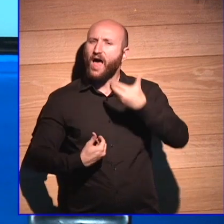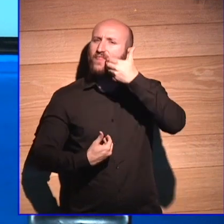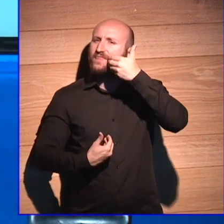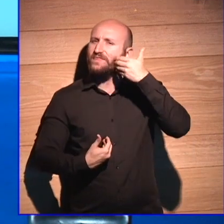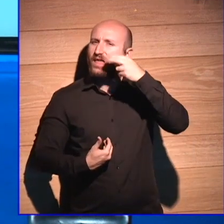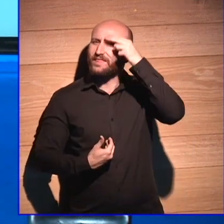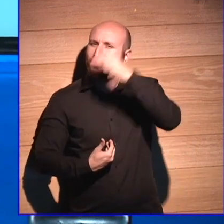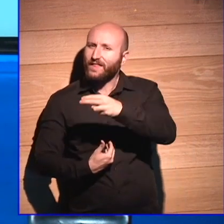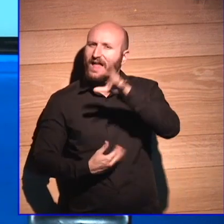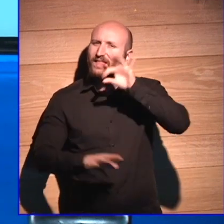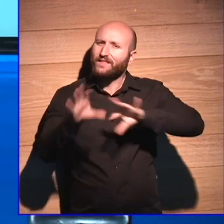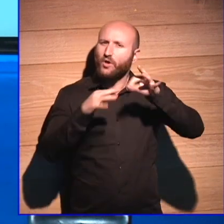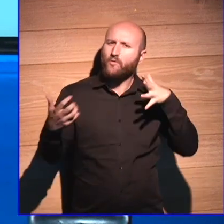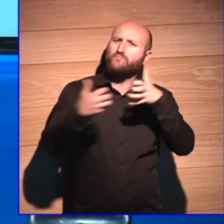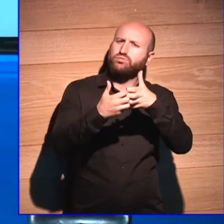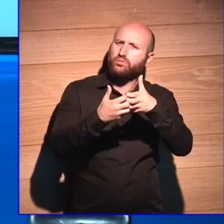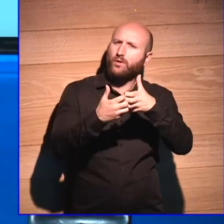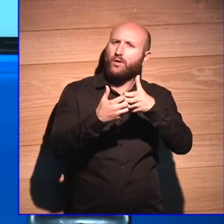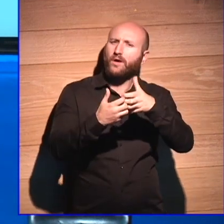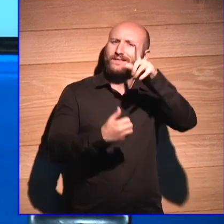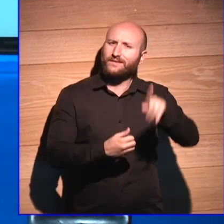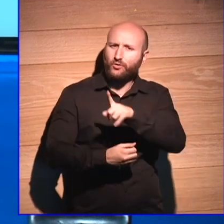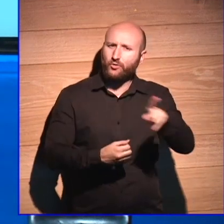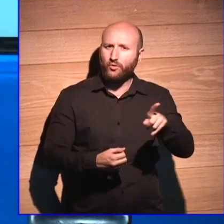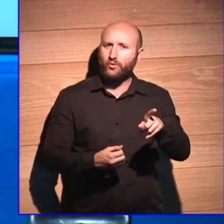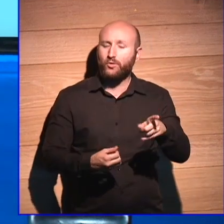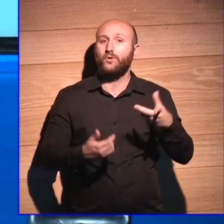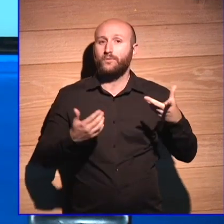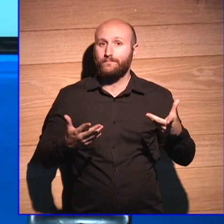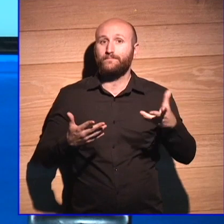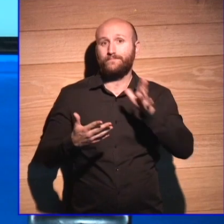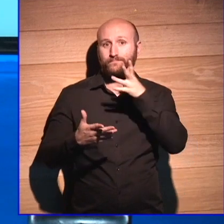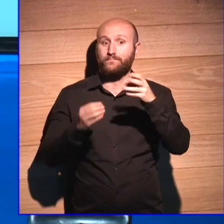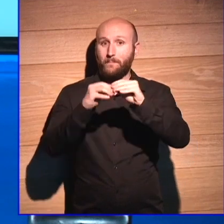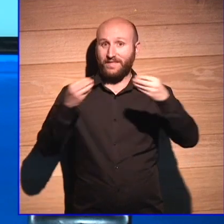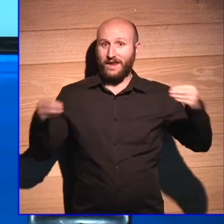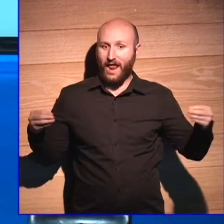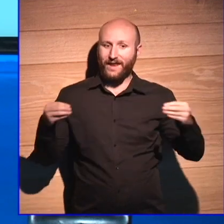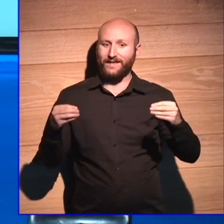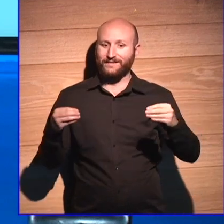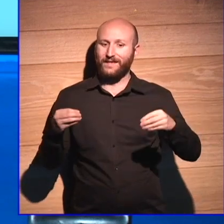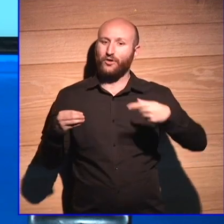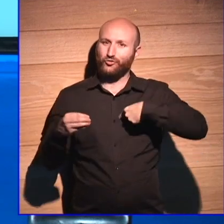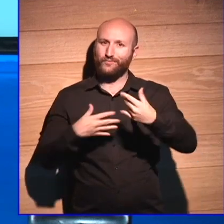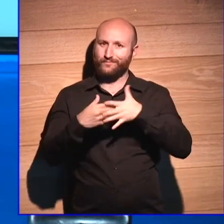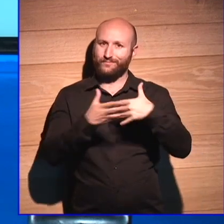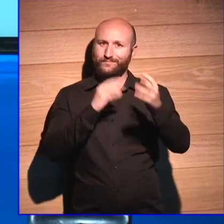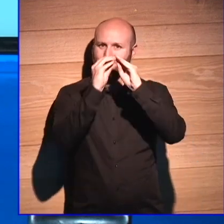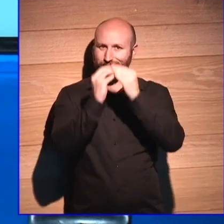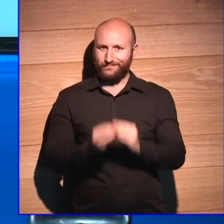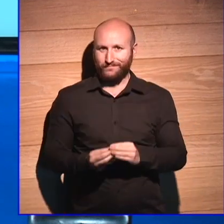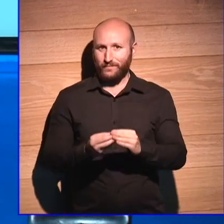la toma de decisiones por parte de los robots, los materiales estos que he desarrollado, todos